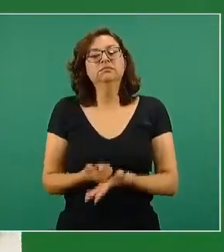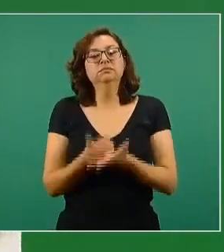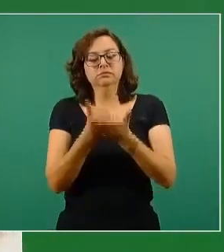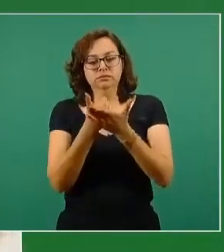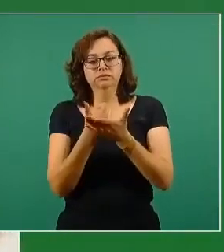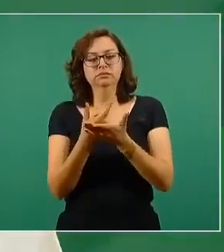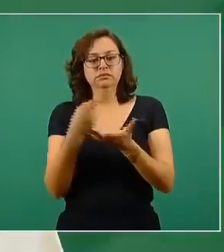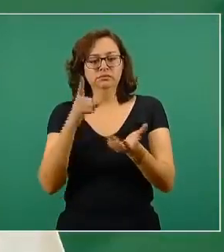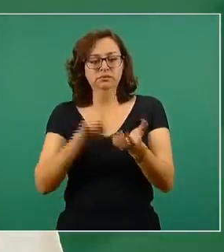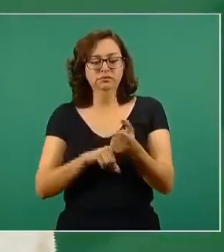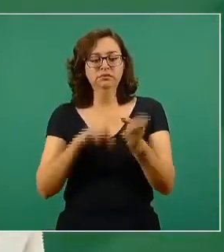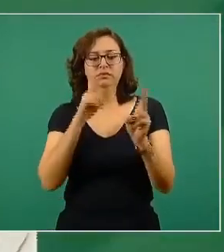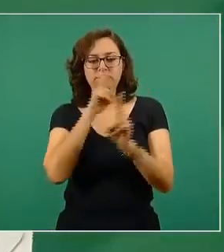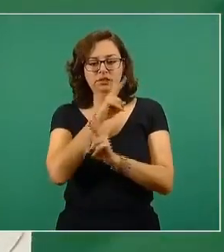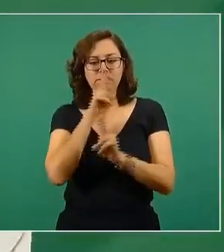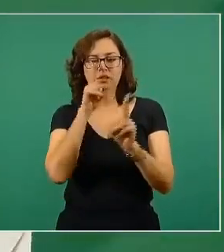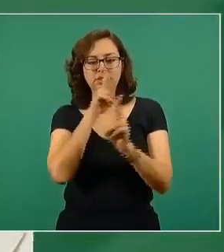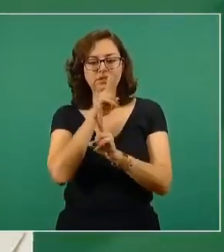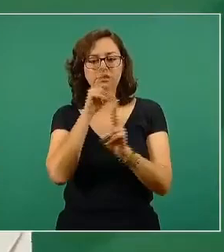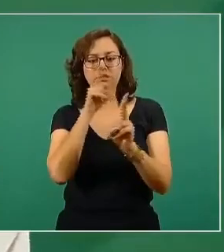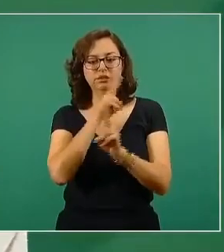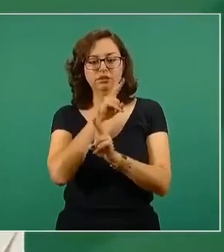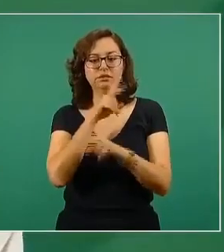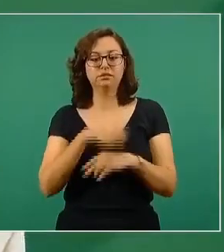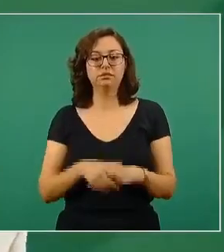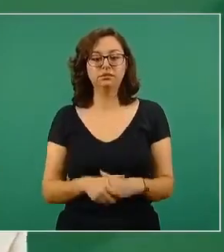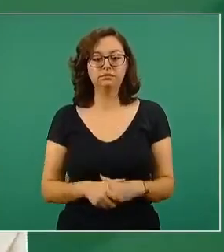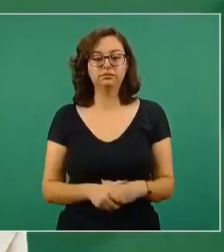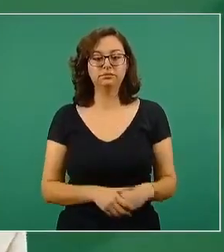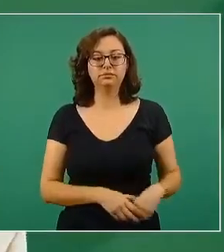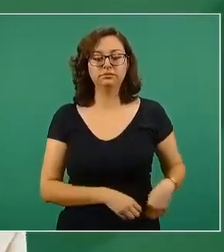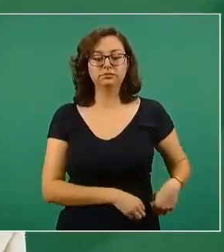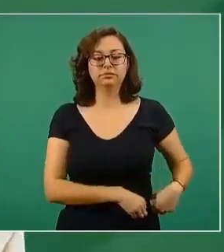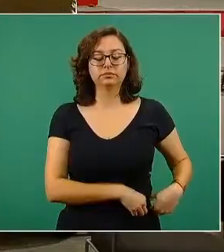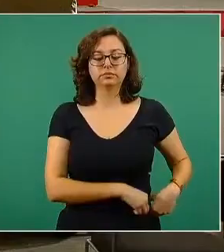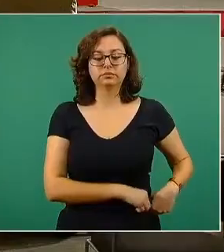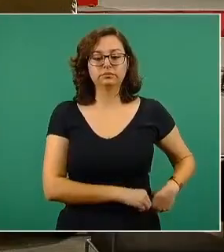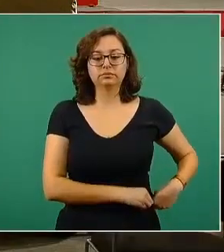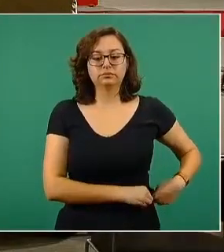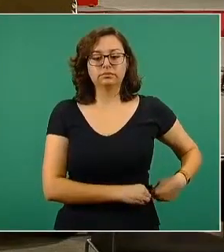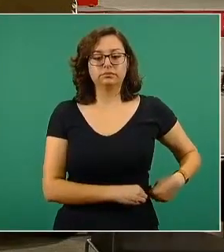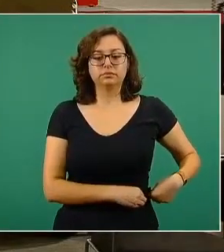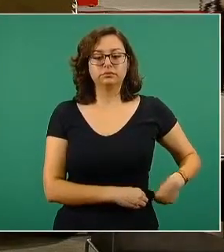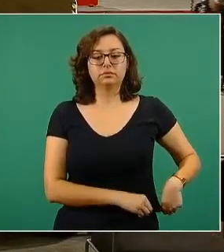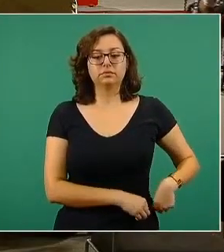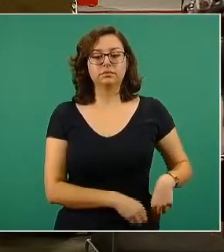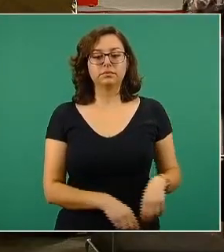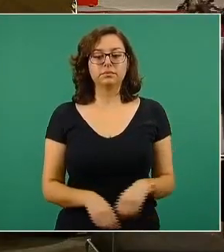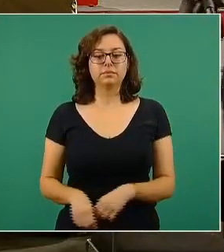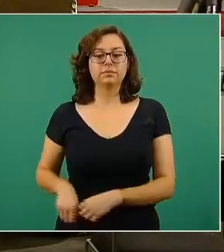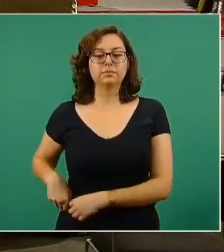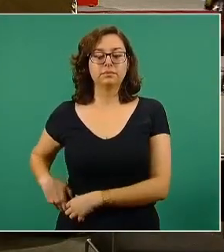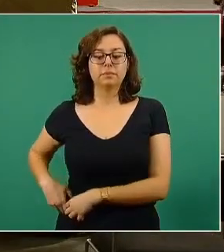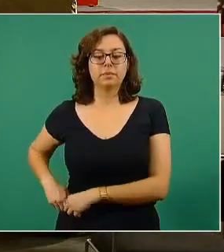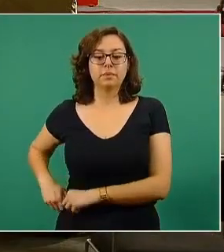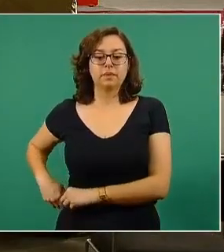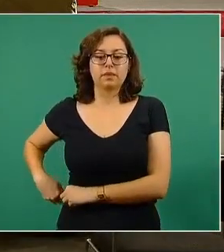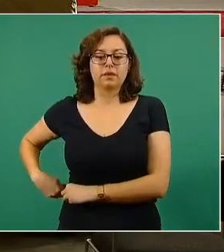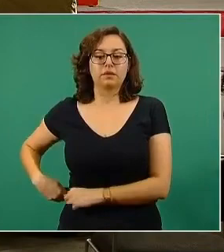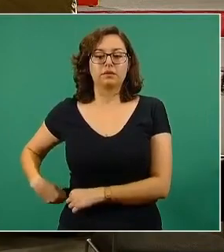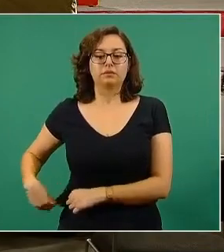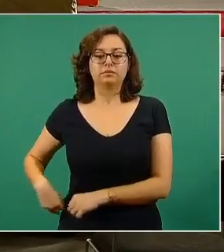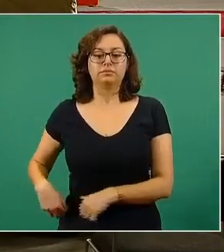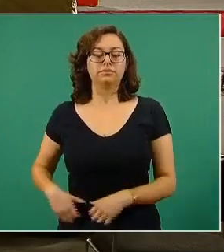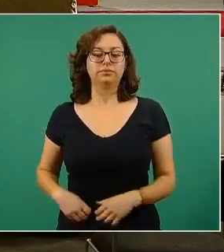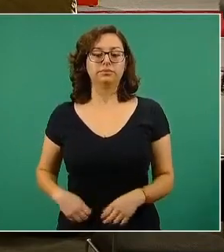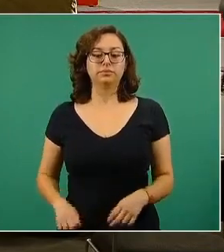en la respiración. Este fenómeno se empezó a describir desde los primeros meses de la epidemia en México y en el mundo,